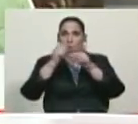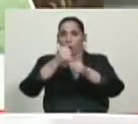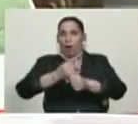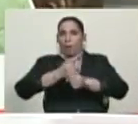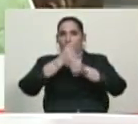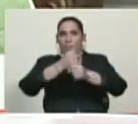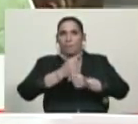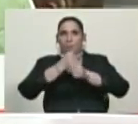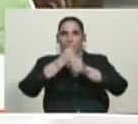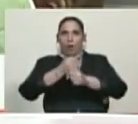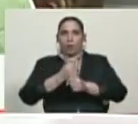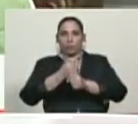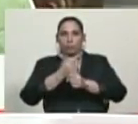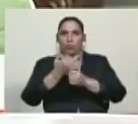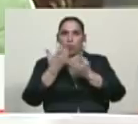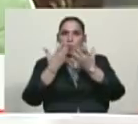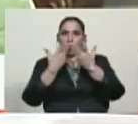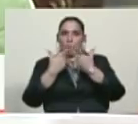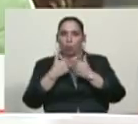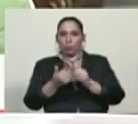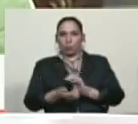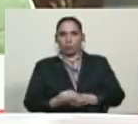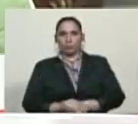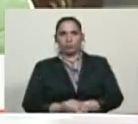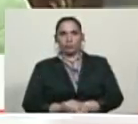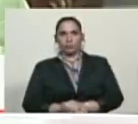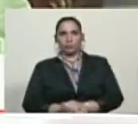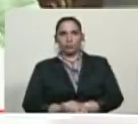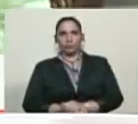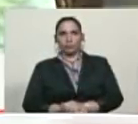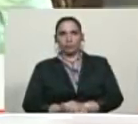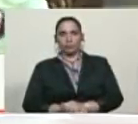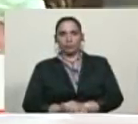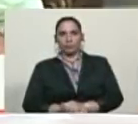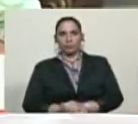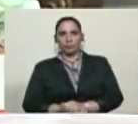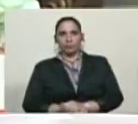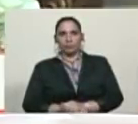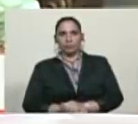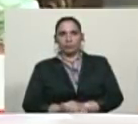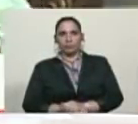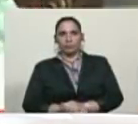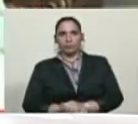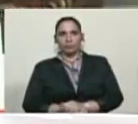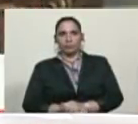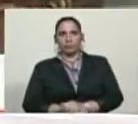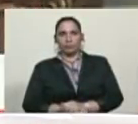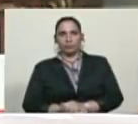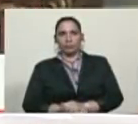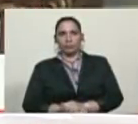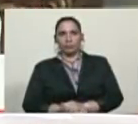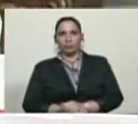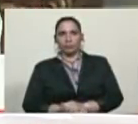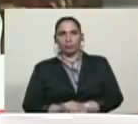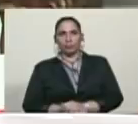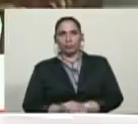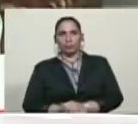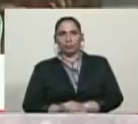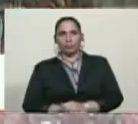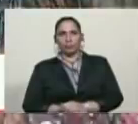colorido y alado volando por encima de las latitudes